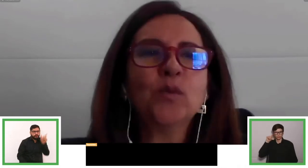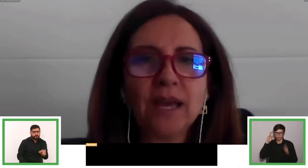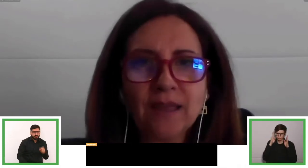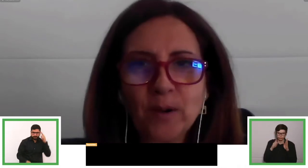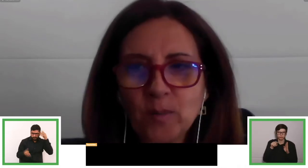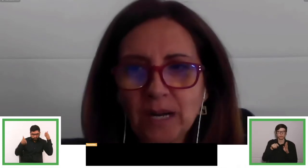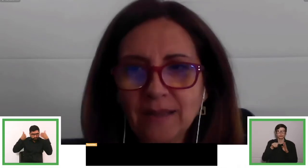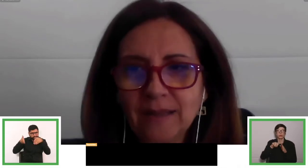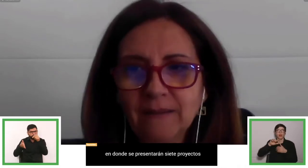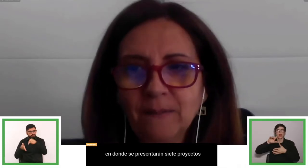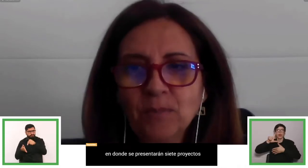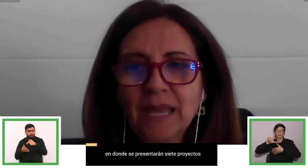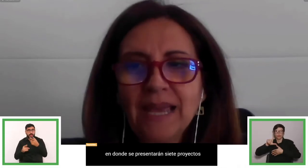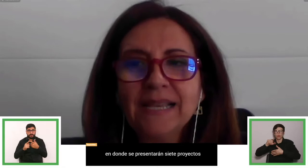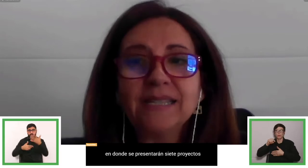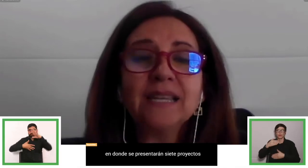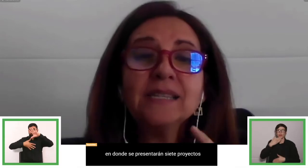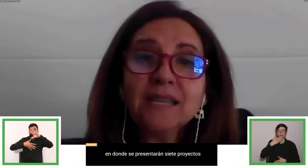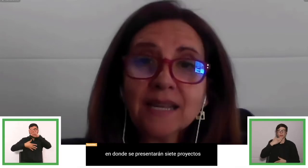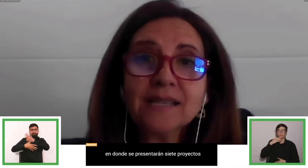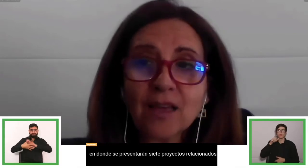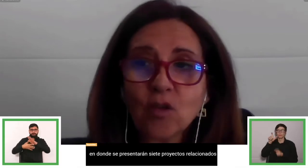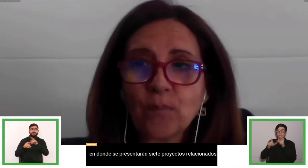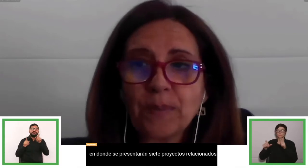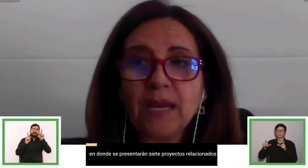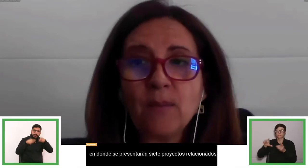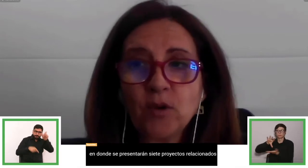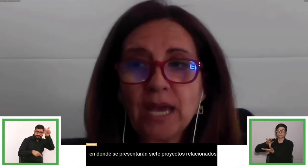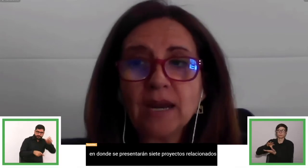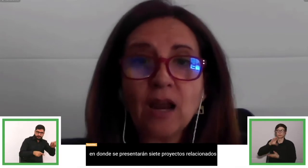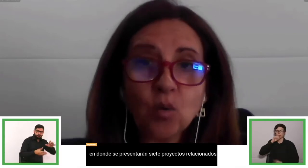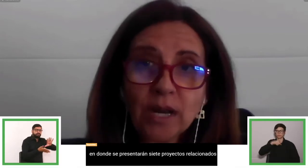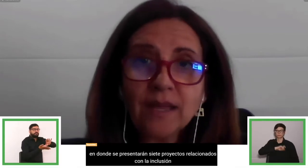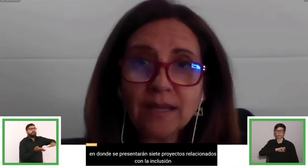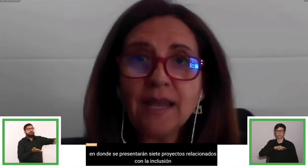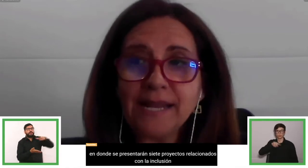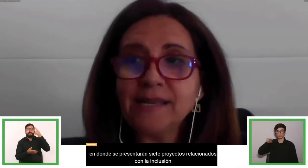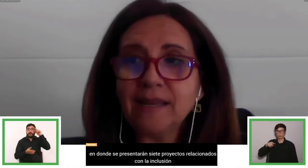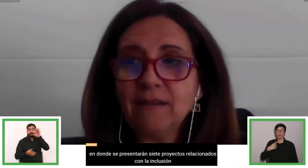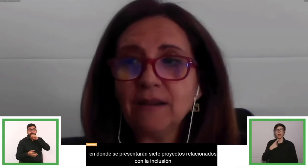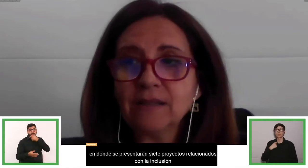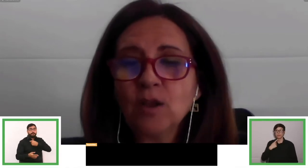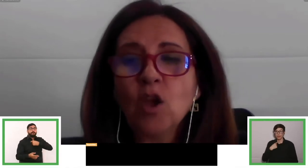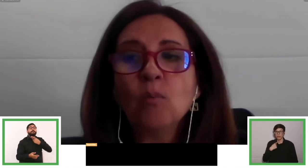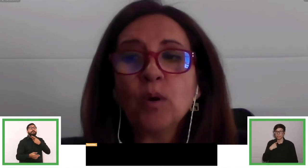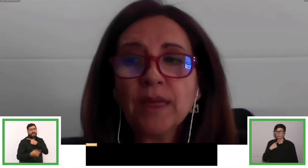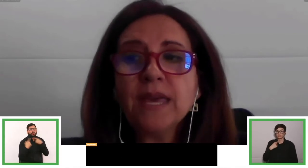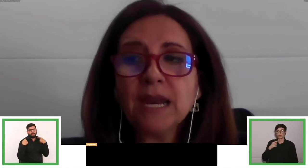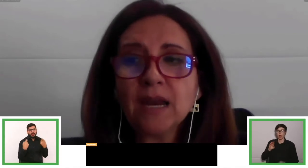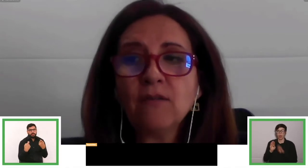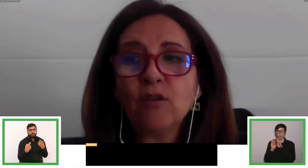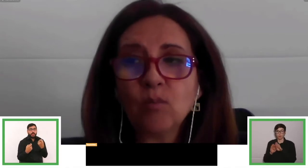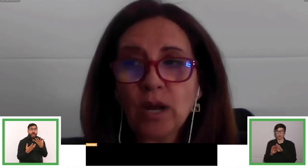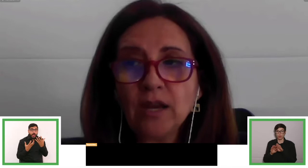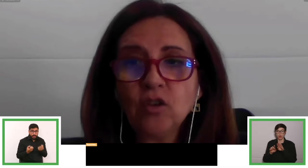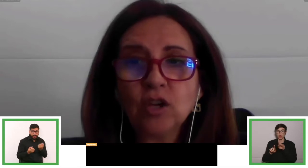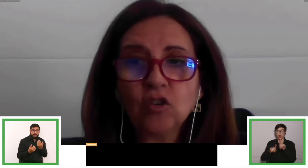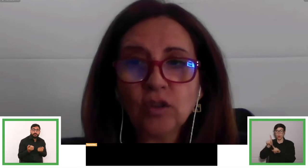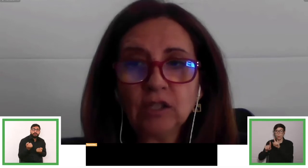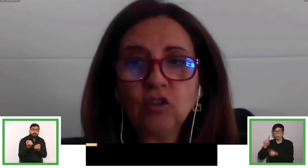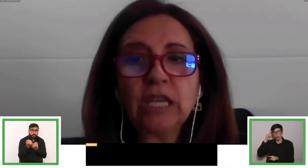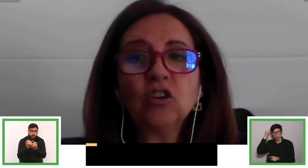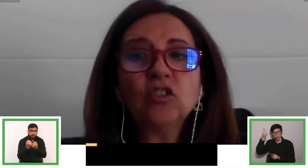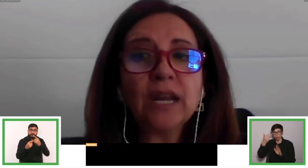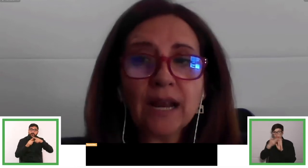la comunidad de hispanoparlantes. Si estás interesado en apoyar alguna de estas iniciativas, puedes llenar el formulario